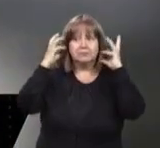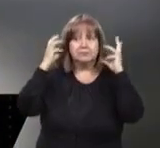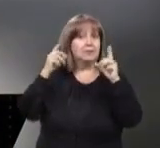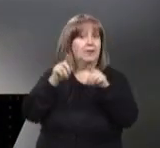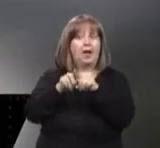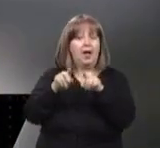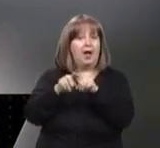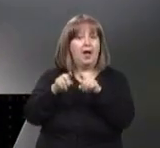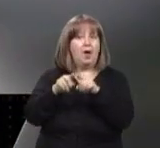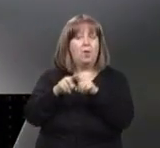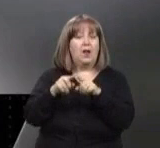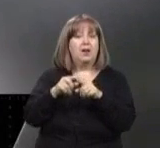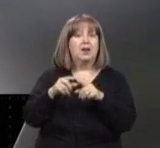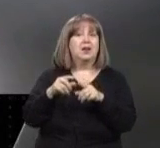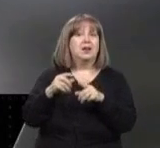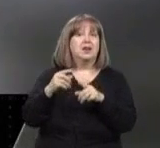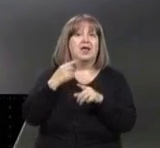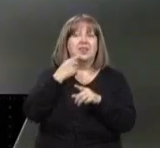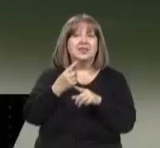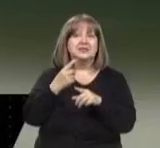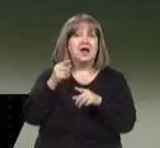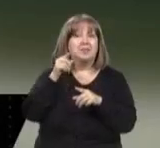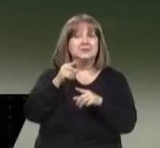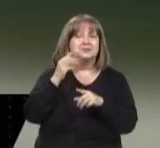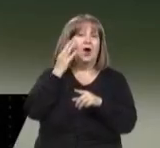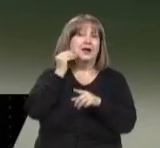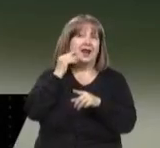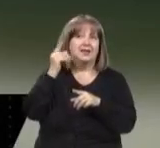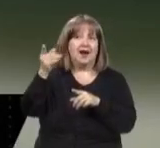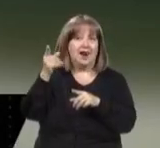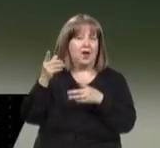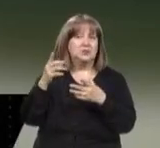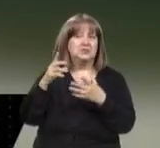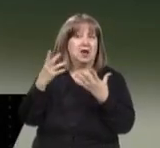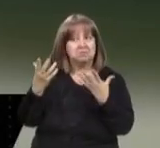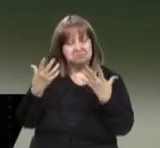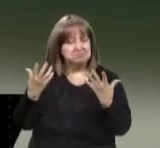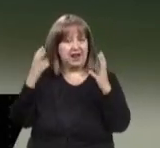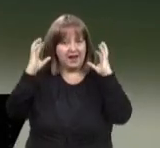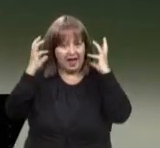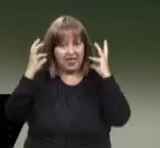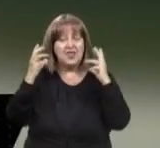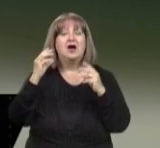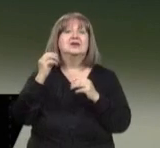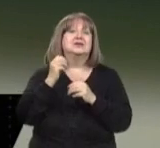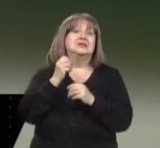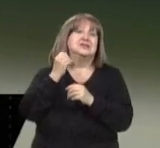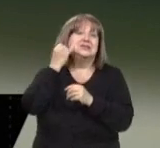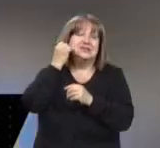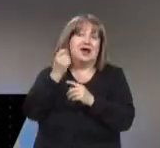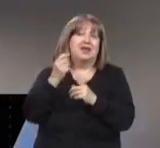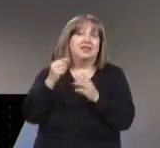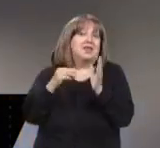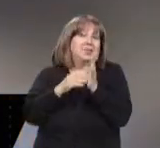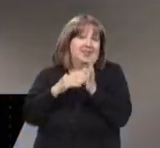sí. y hablan de la liga inglesa. Claro. No hablan tanto de su claro. liga como de otras importantes. Tienen claro. todo un programa para hablar de si ganó el Arsenal, sí. por